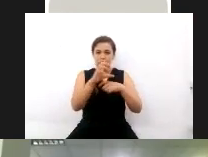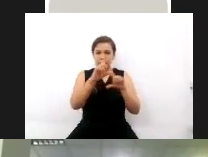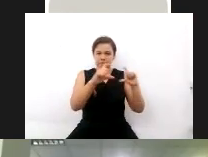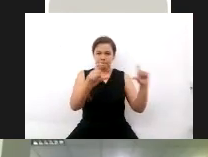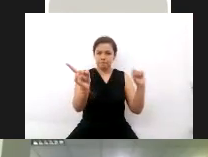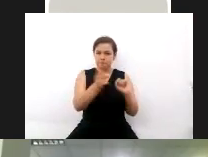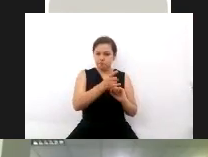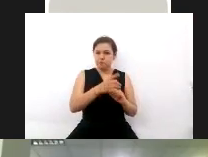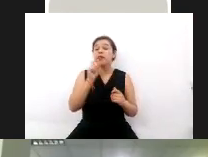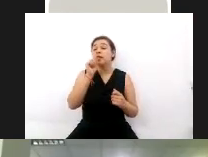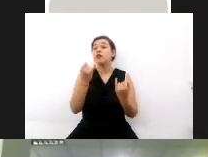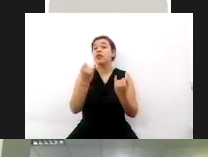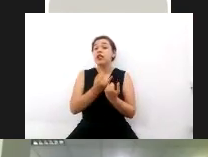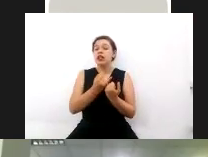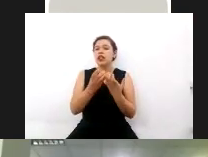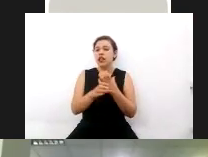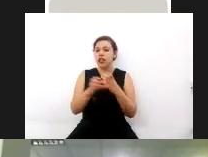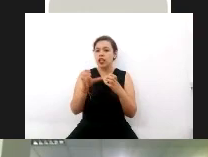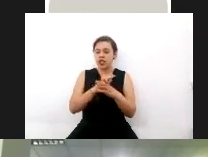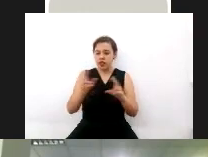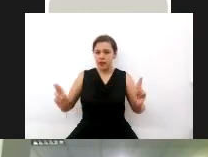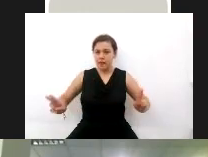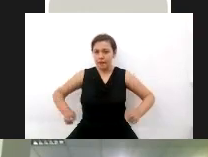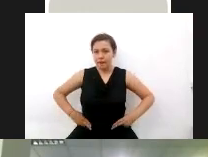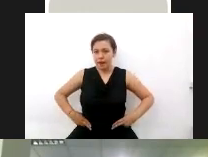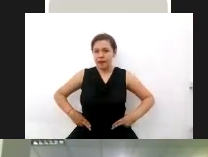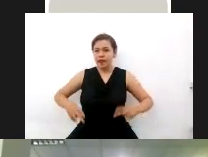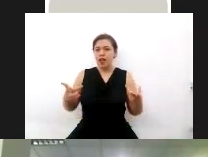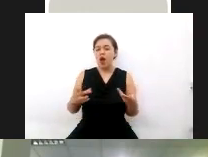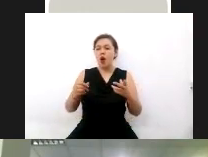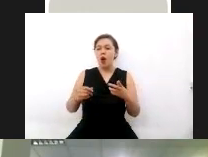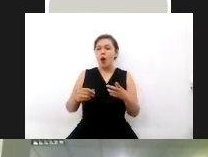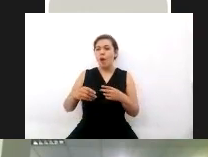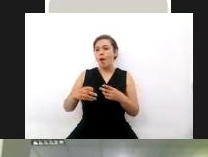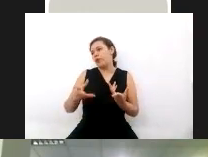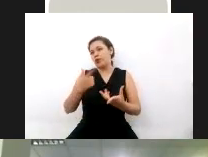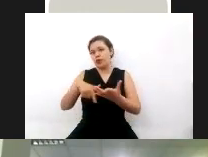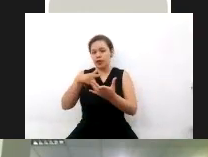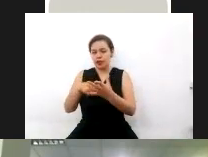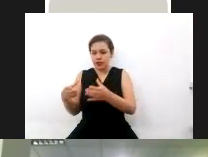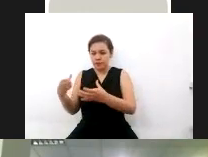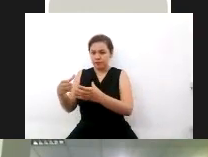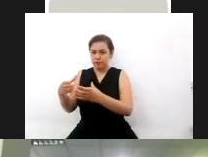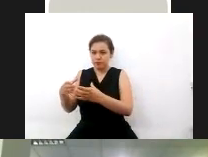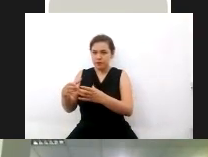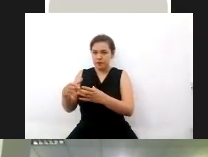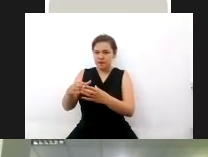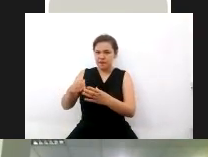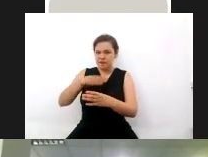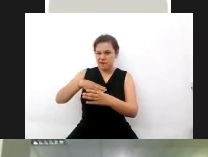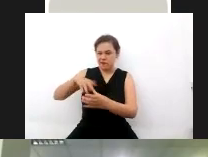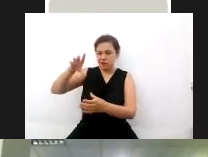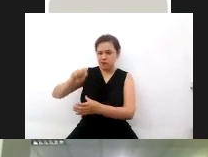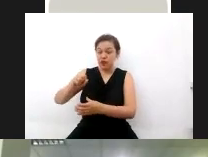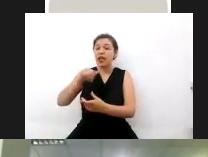El manejo de excretas, cambios de pañales y manejo de vacinicas tiene que ser constante, así como la desinfección. Evitar saludos